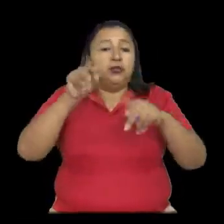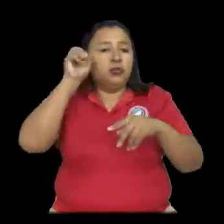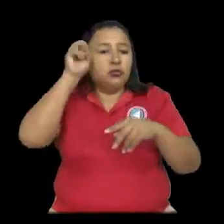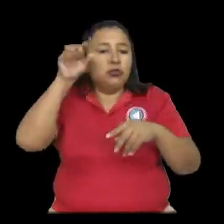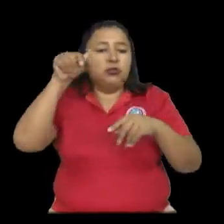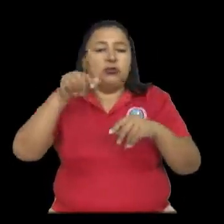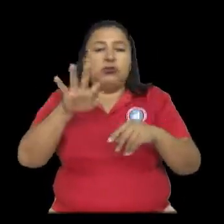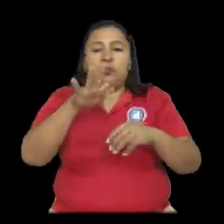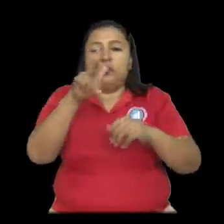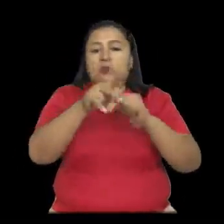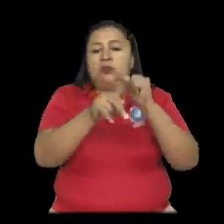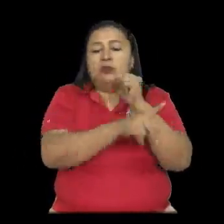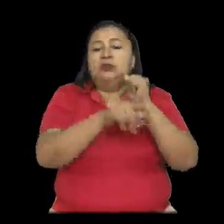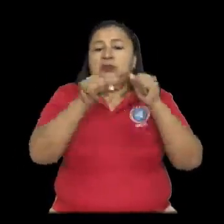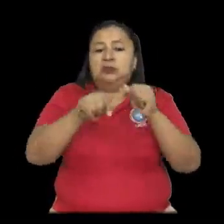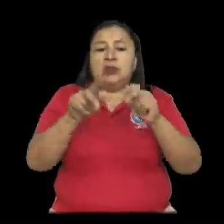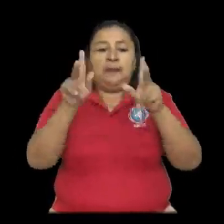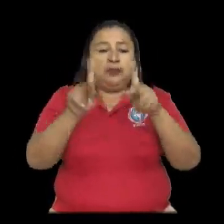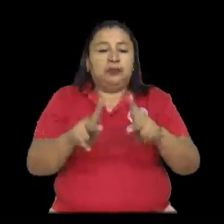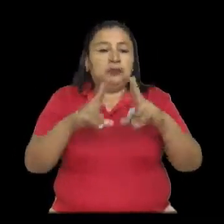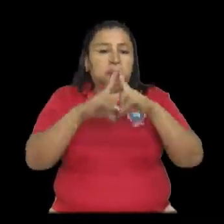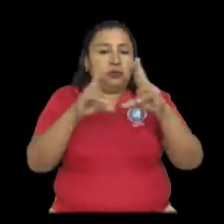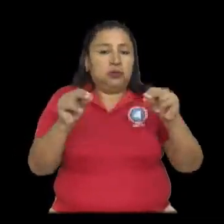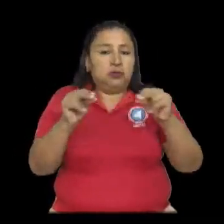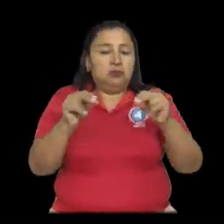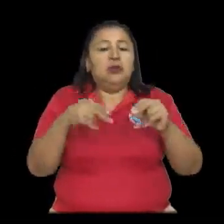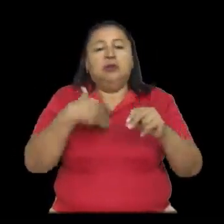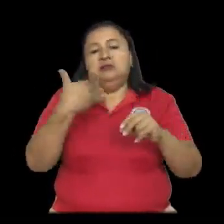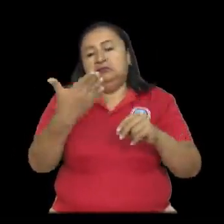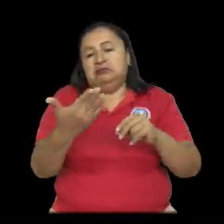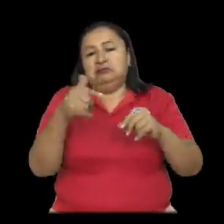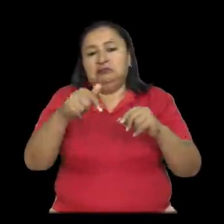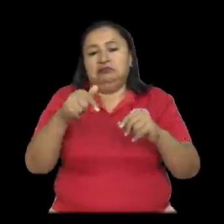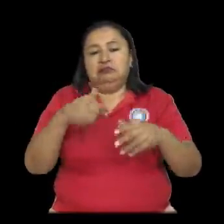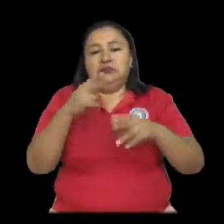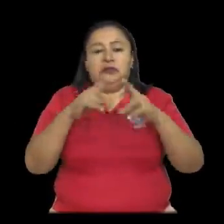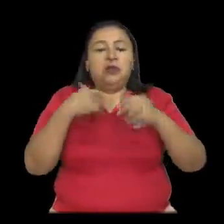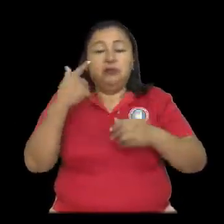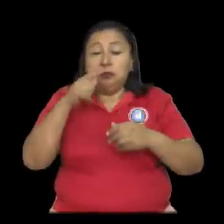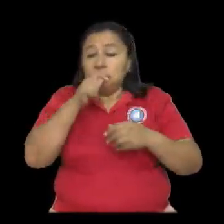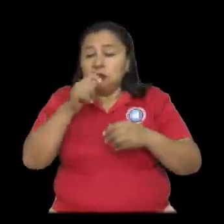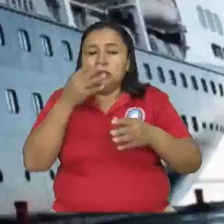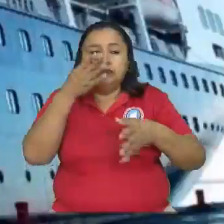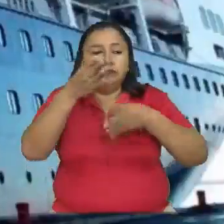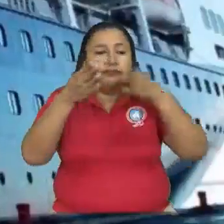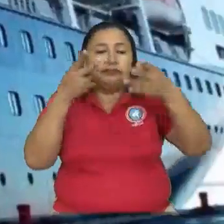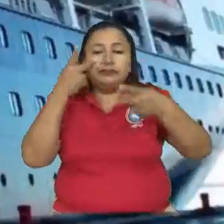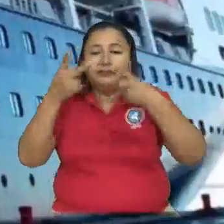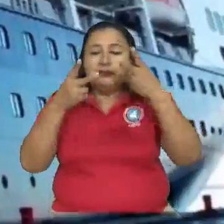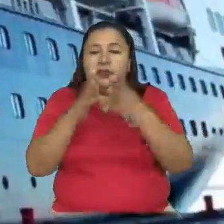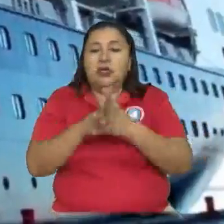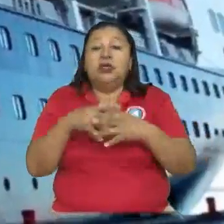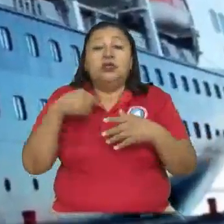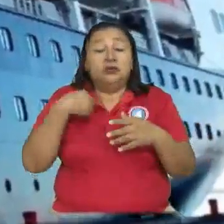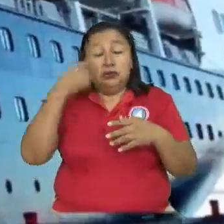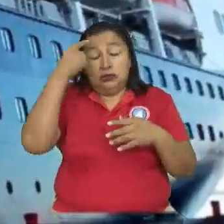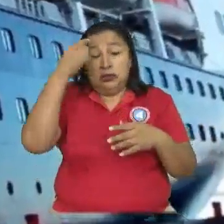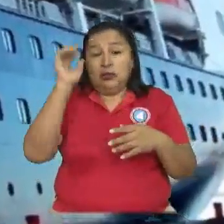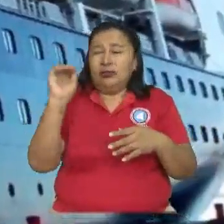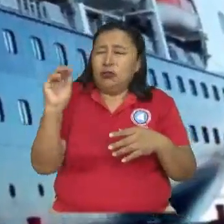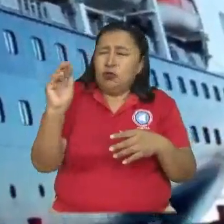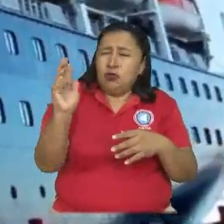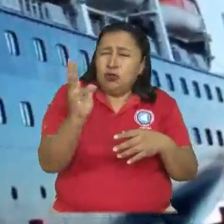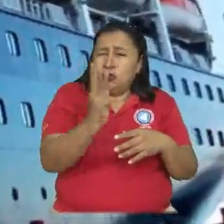de la población nicaragüense hacia estos atractivos. Y ahí yo creo que toditas las